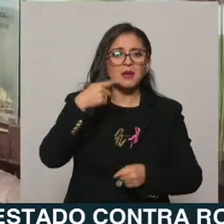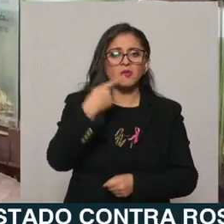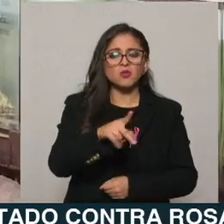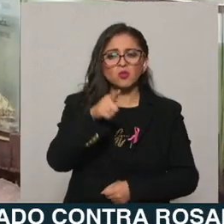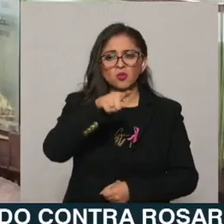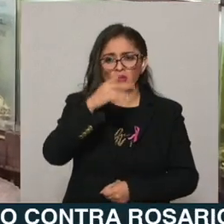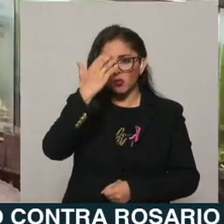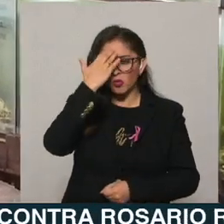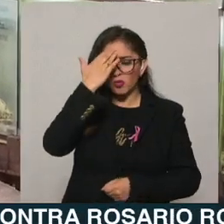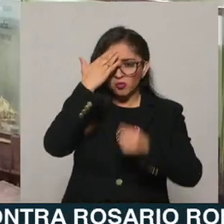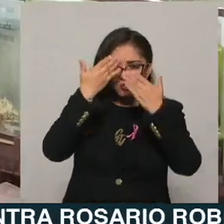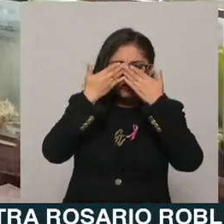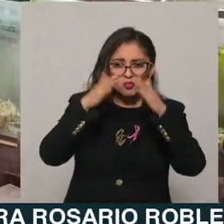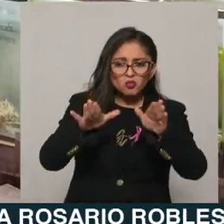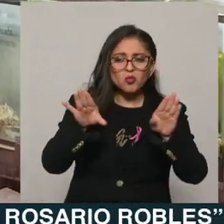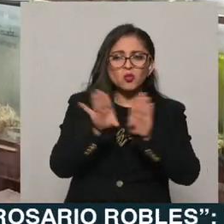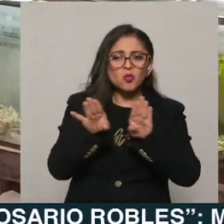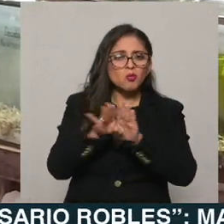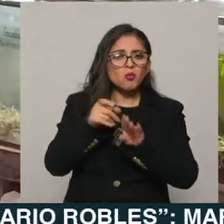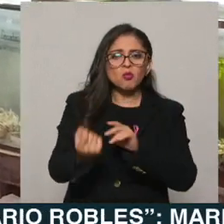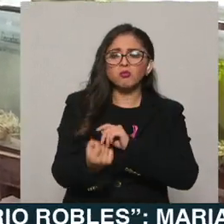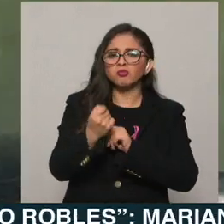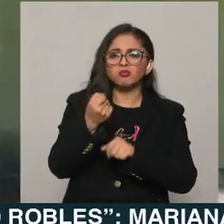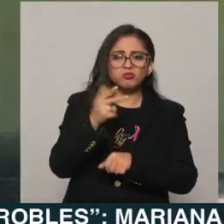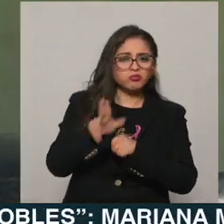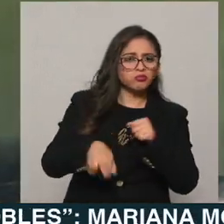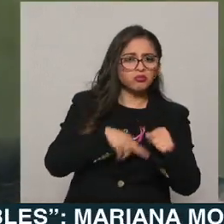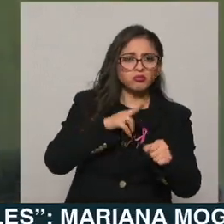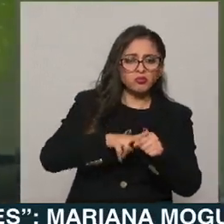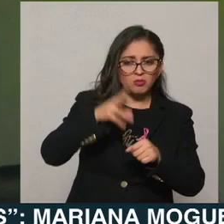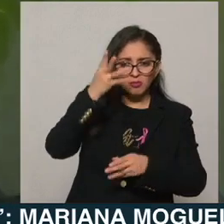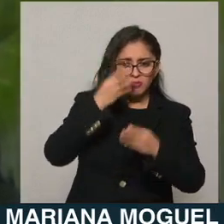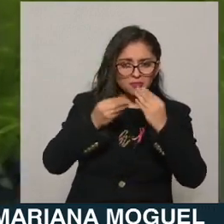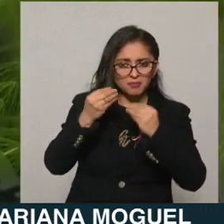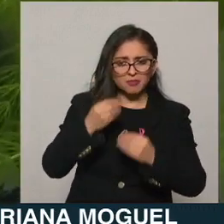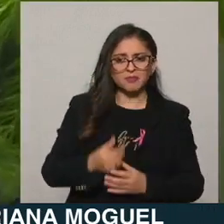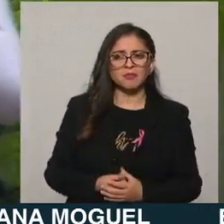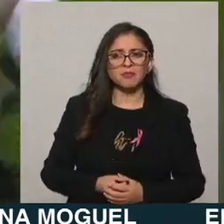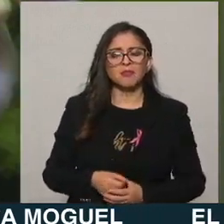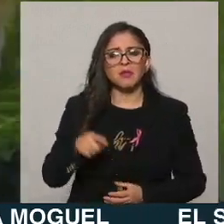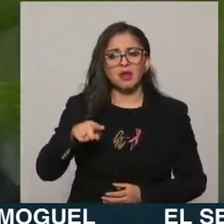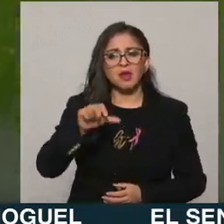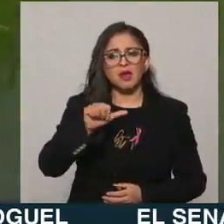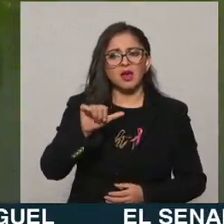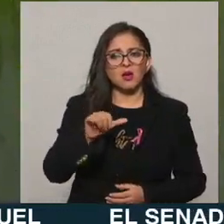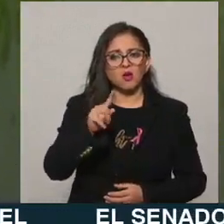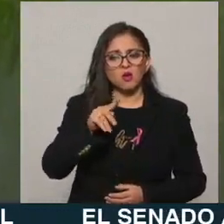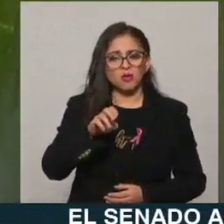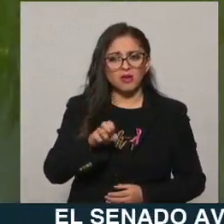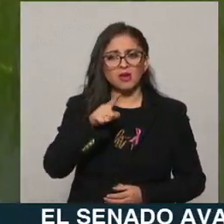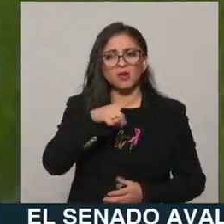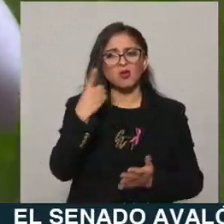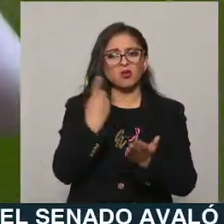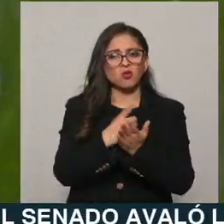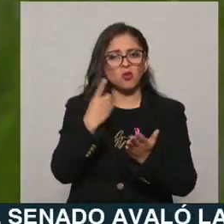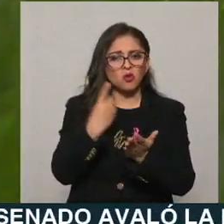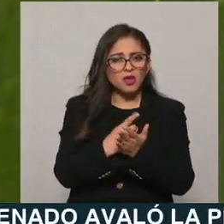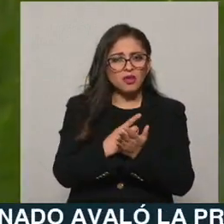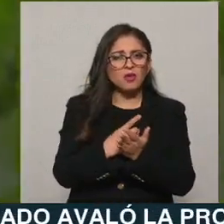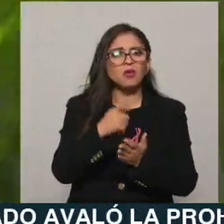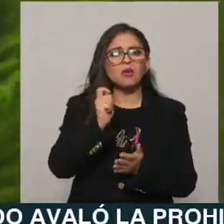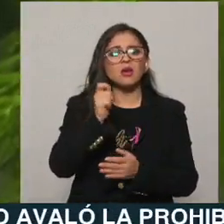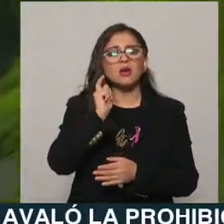mayor conocimiento lo adquirió de forma empírica. Este es un ajolote dorado que presentan la